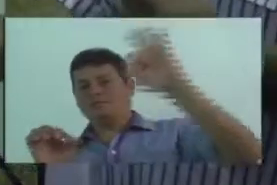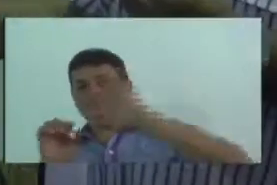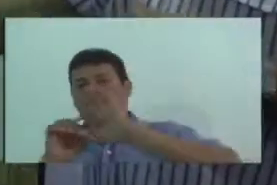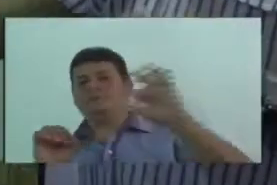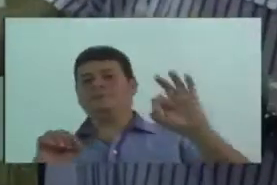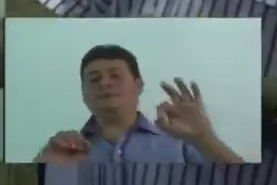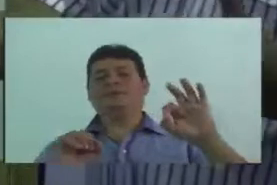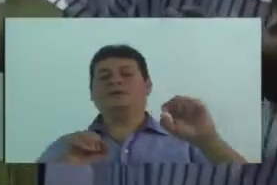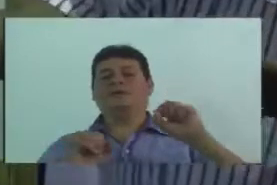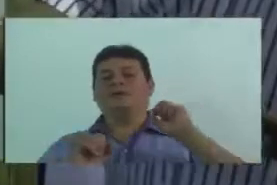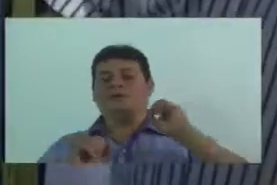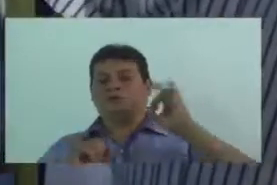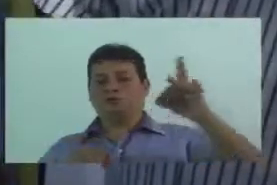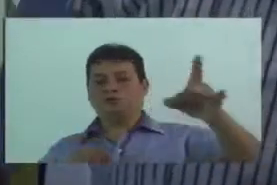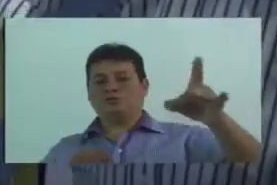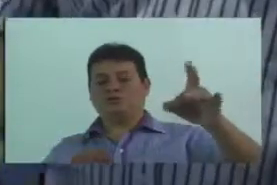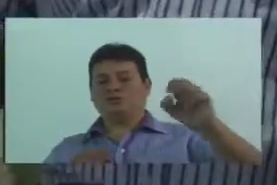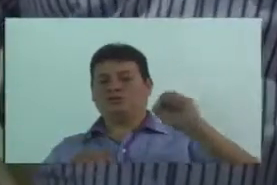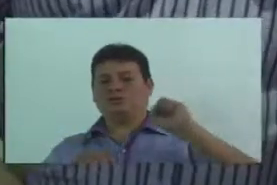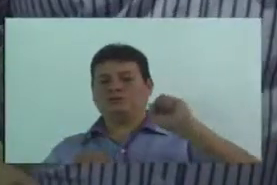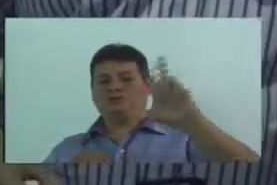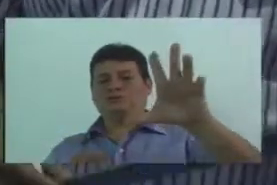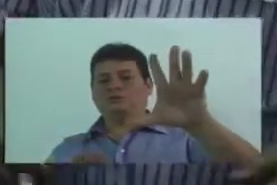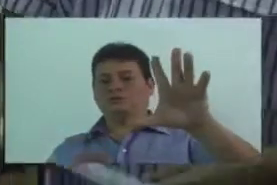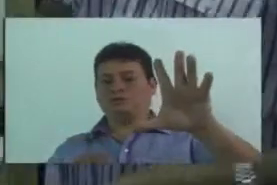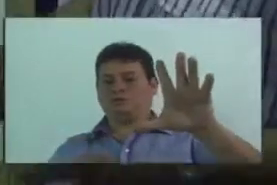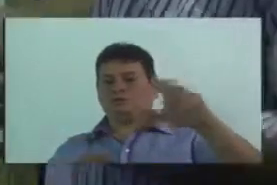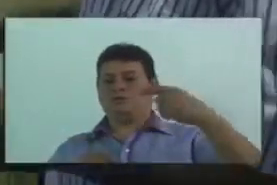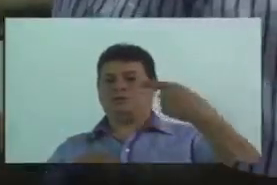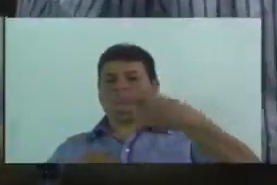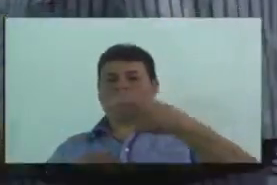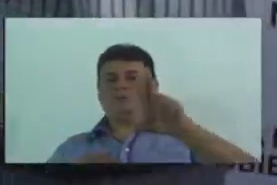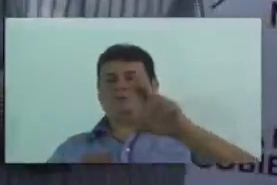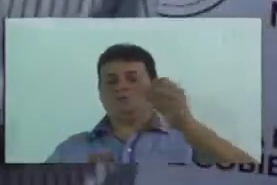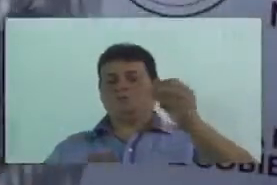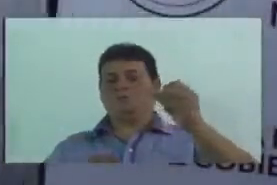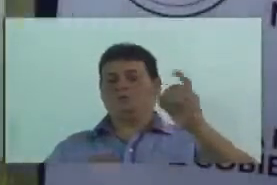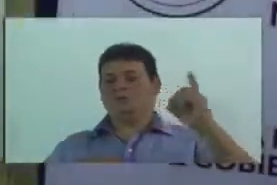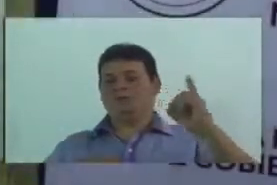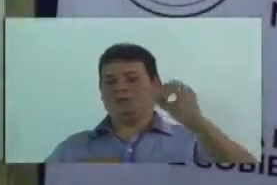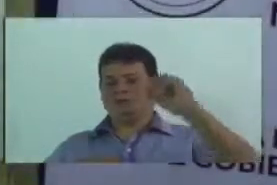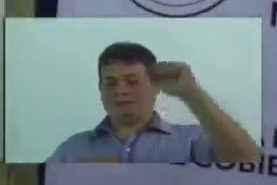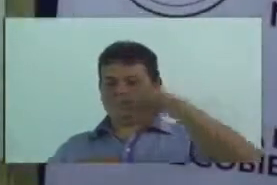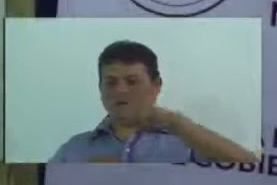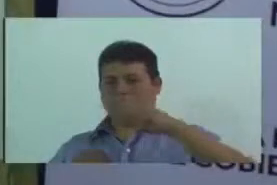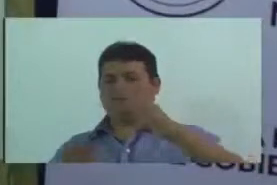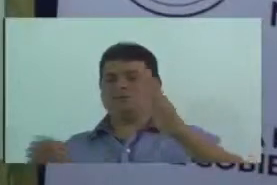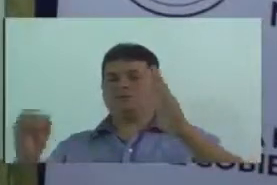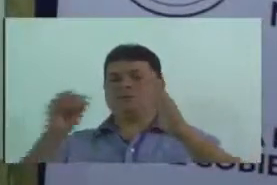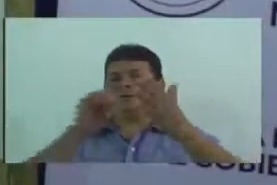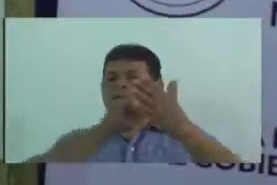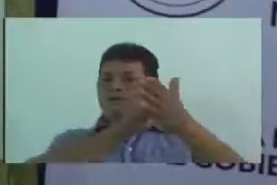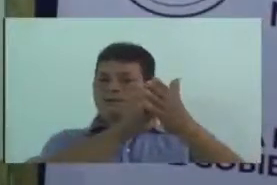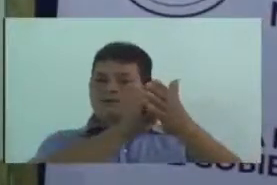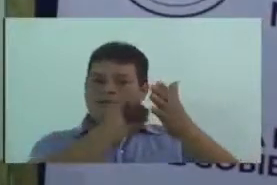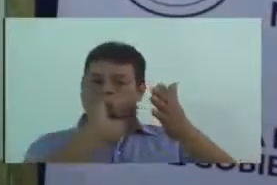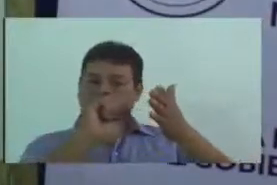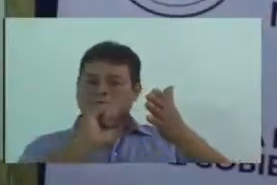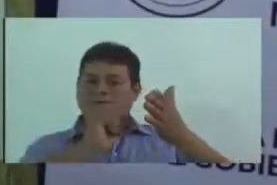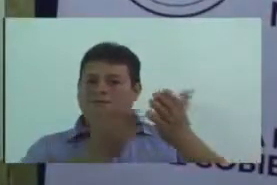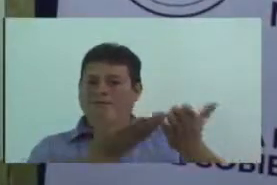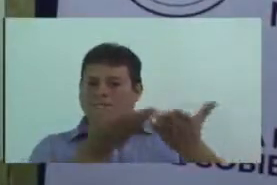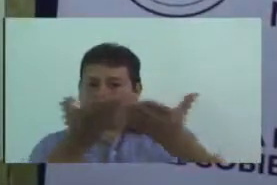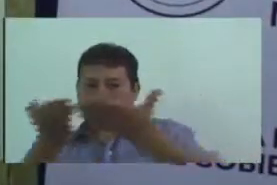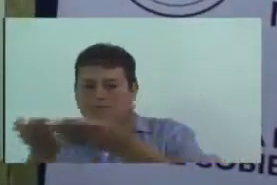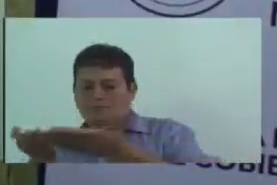necesario contar con una regla y con un semicírculo. Muy bien, vamos a trazar una semirrecta